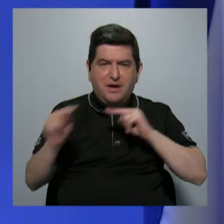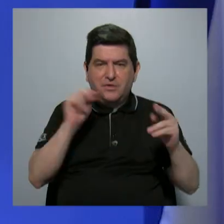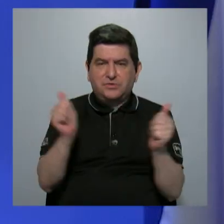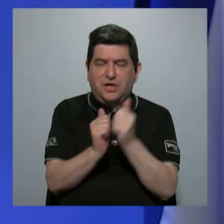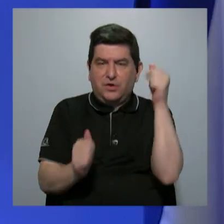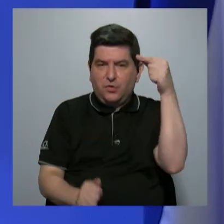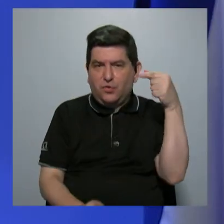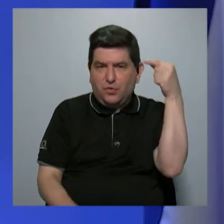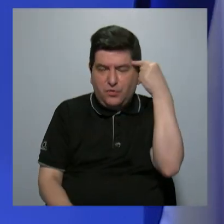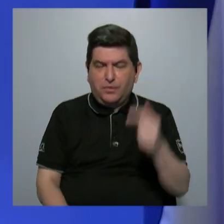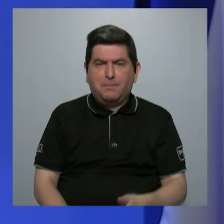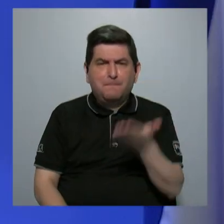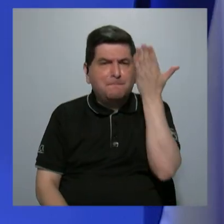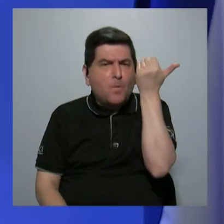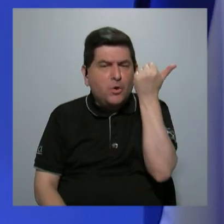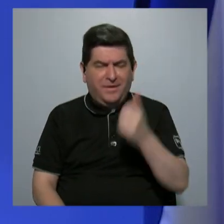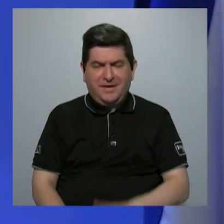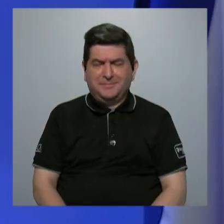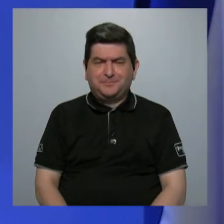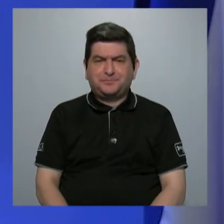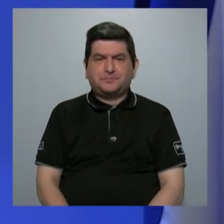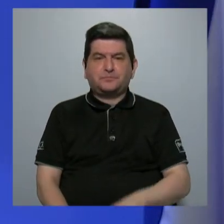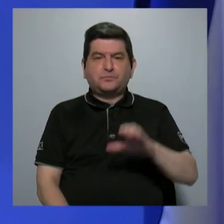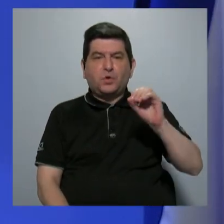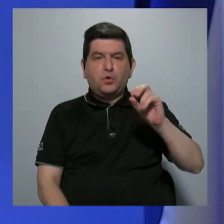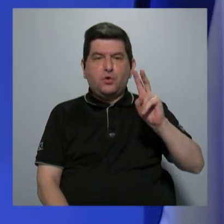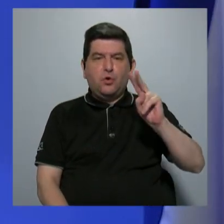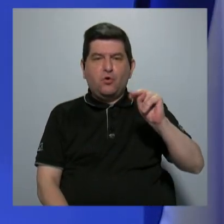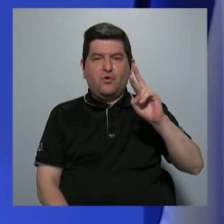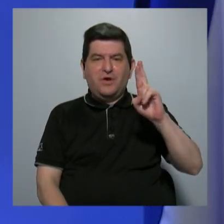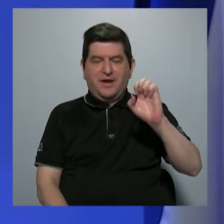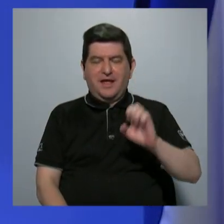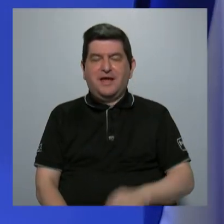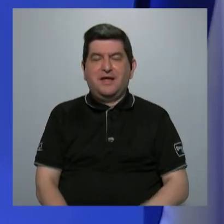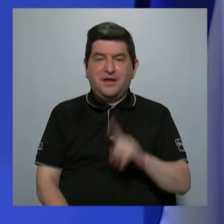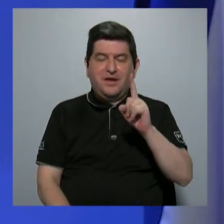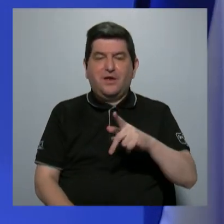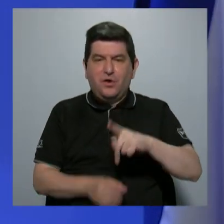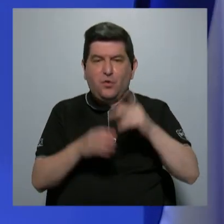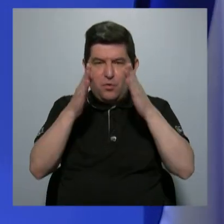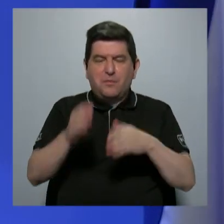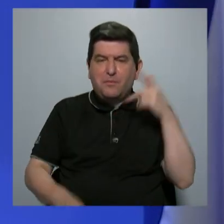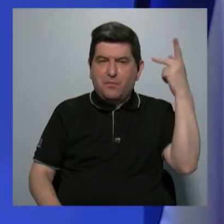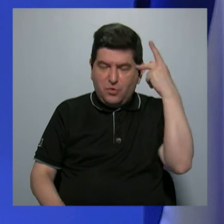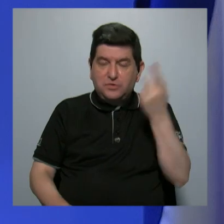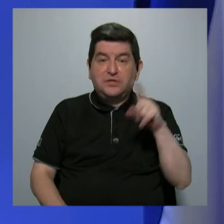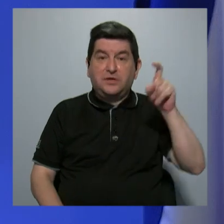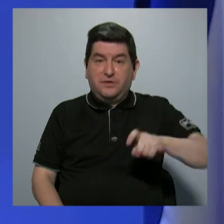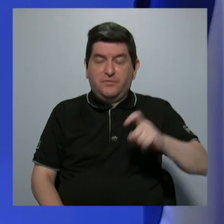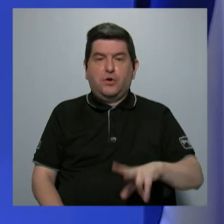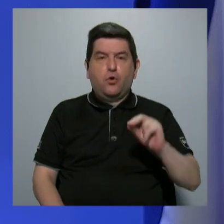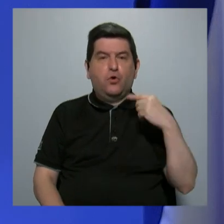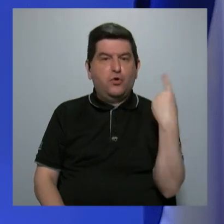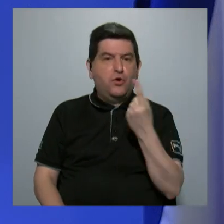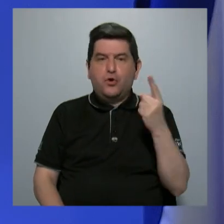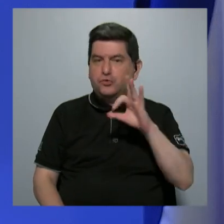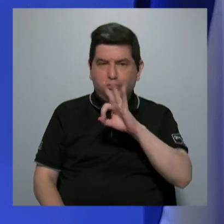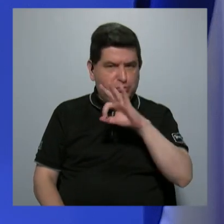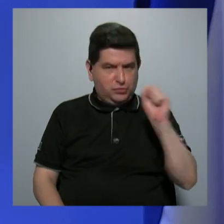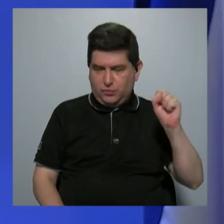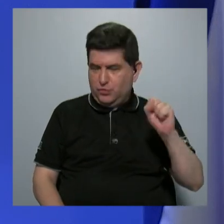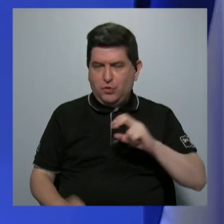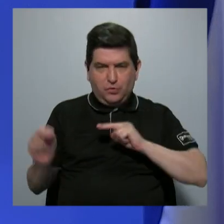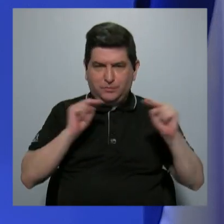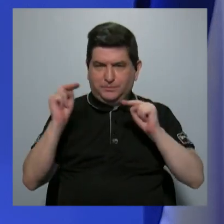gobierno. ¿Por qué? Porque CONARE es un actor político esencial, no solo para negociar el FES,